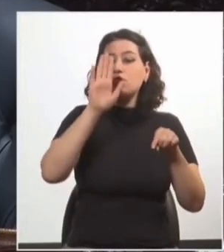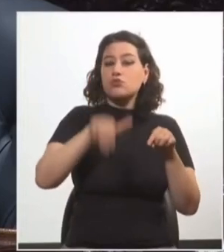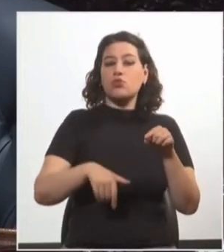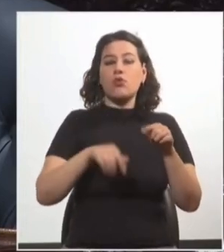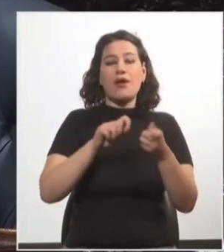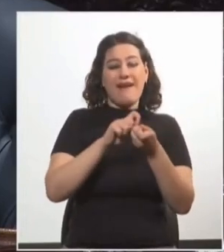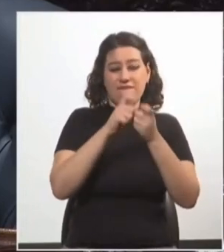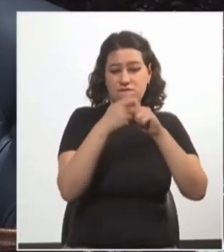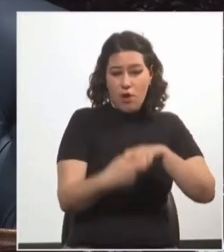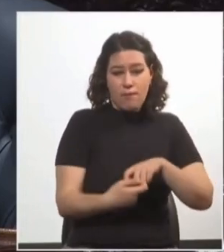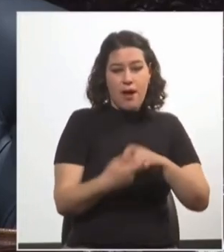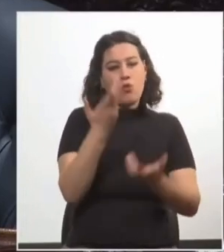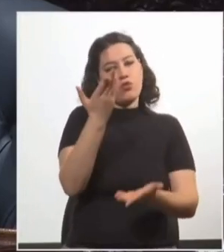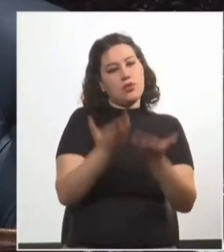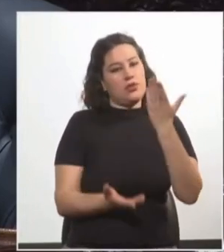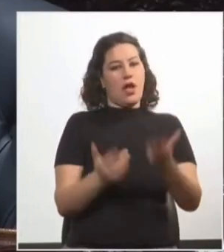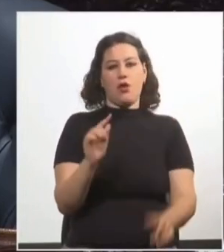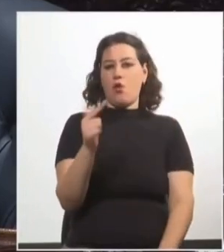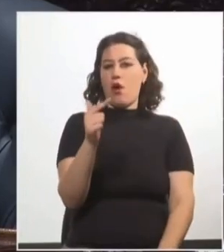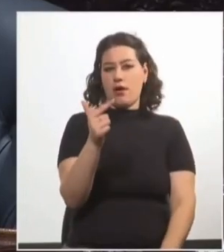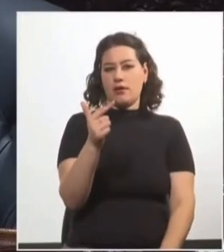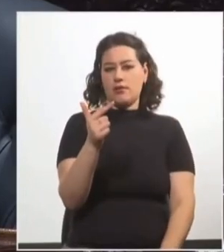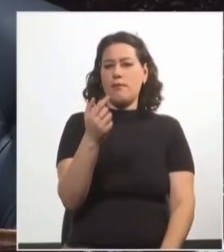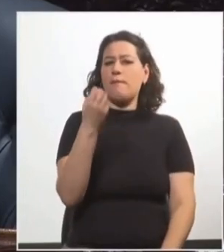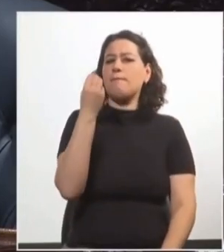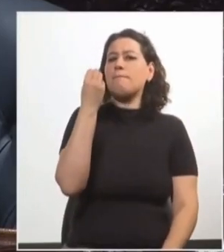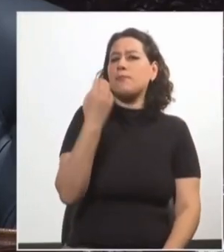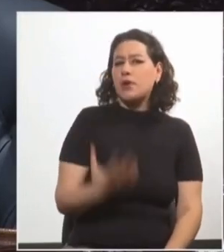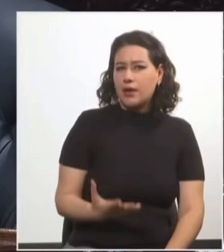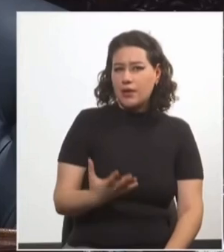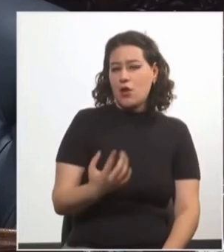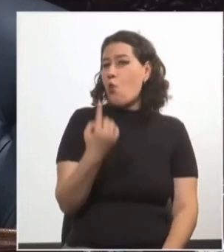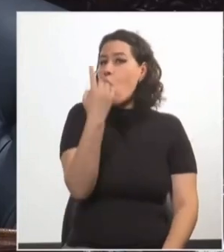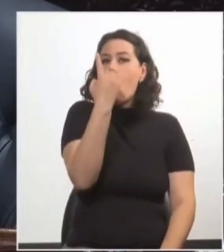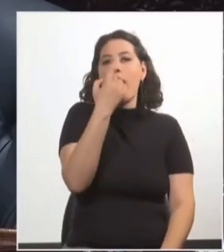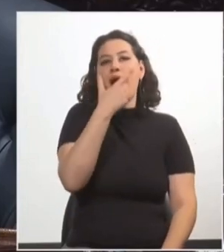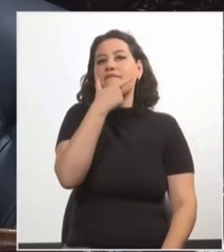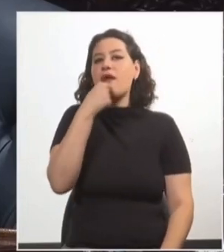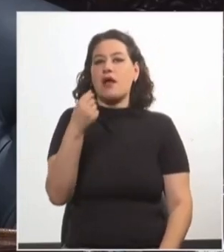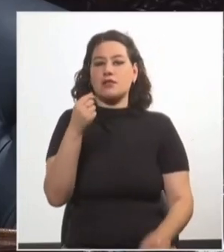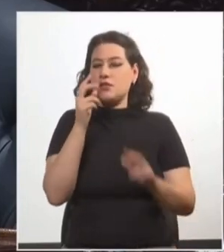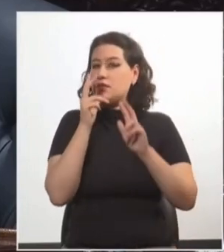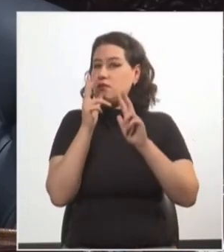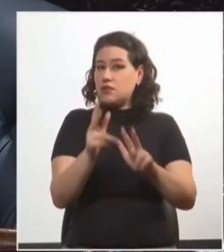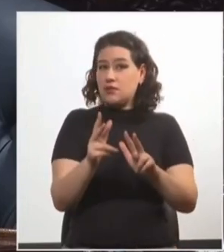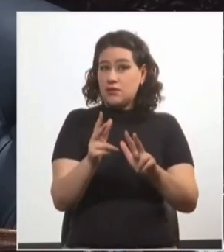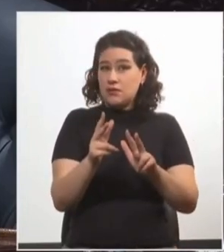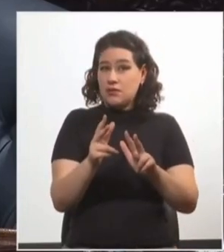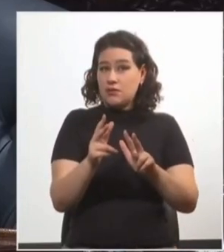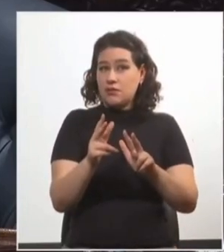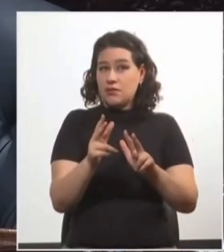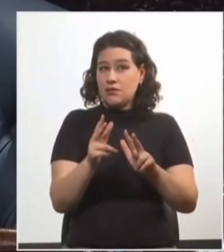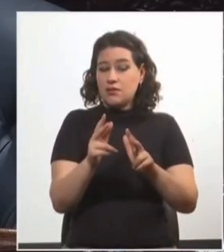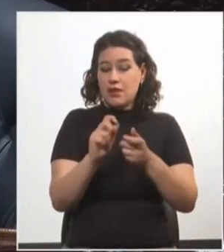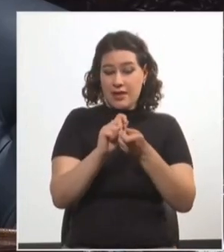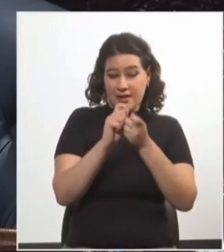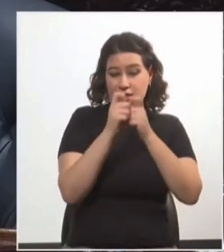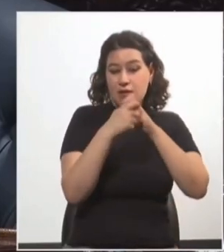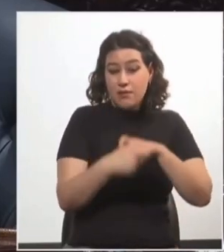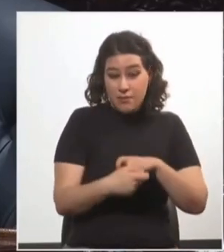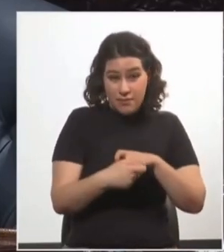reforma injusta, y es injusta por una sencilla razón. El costo de la